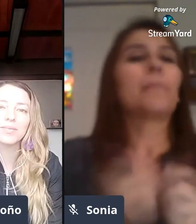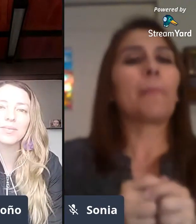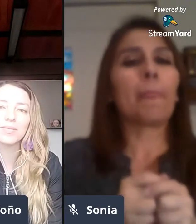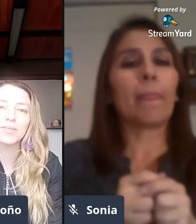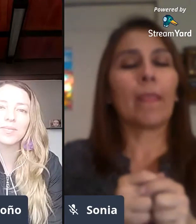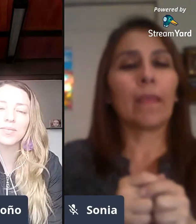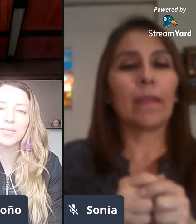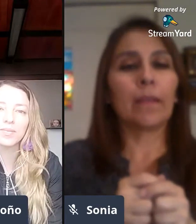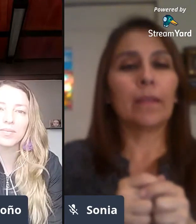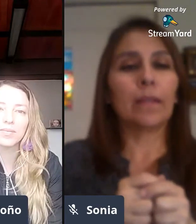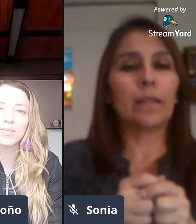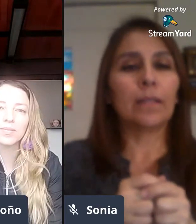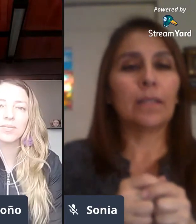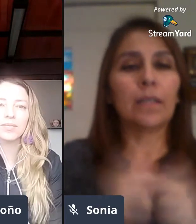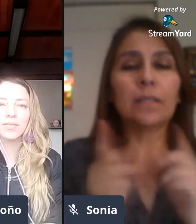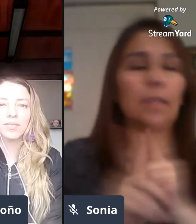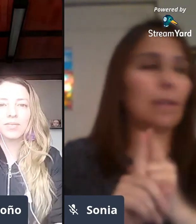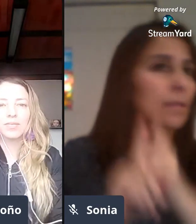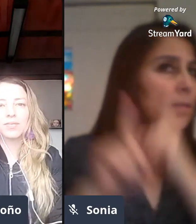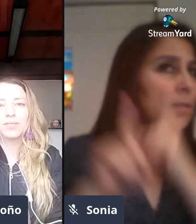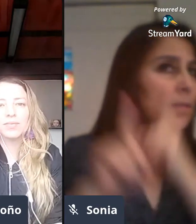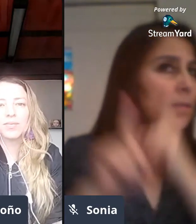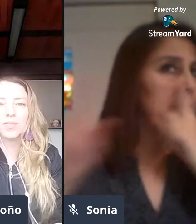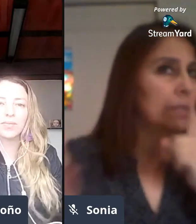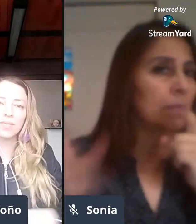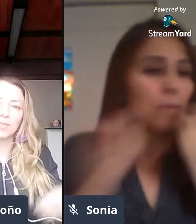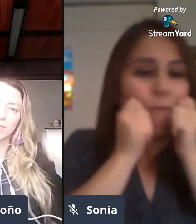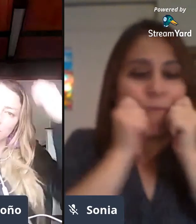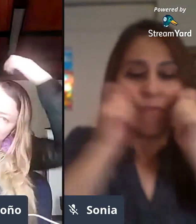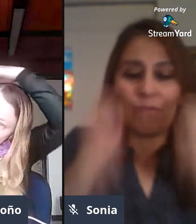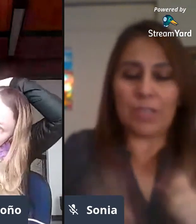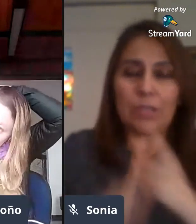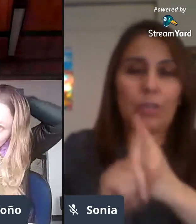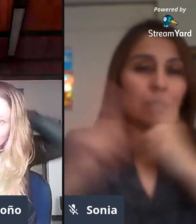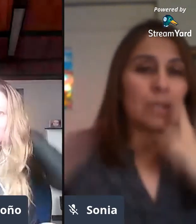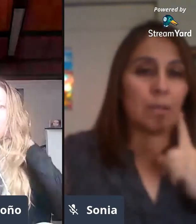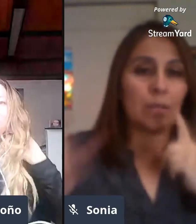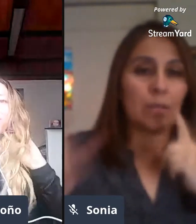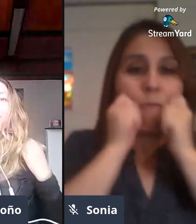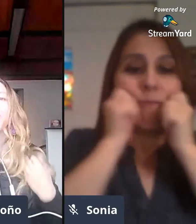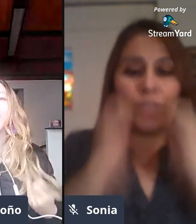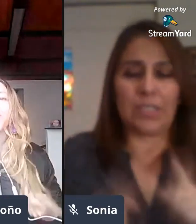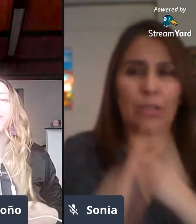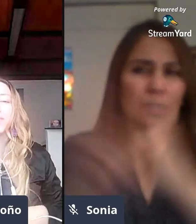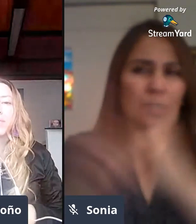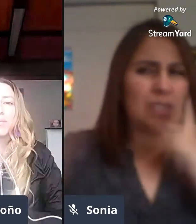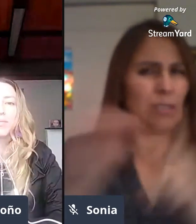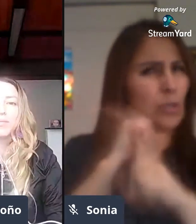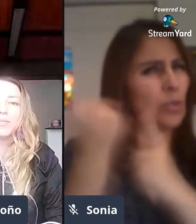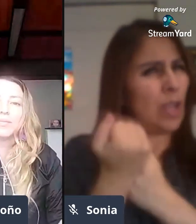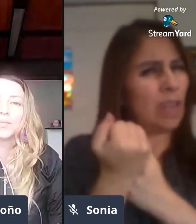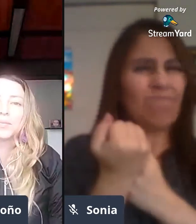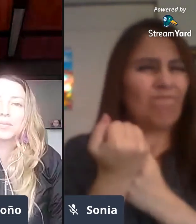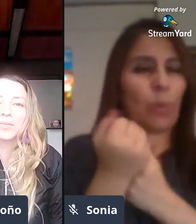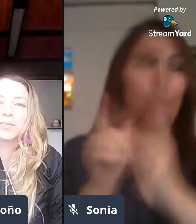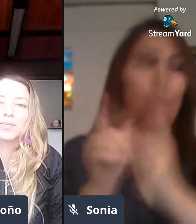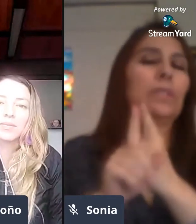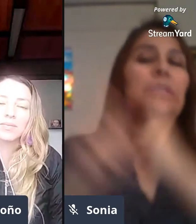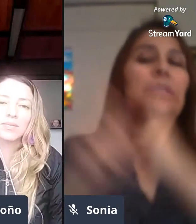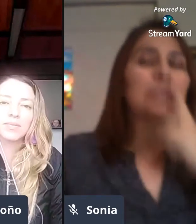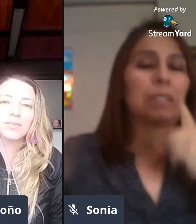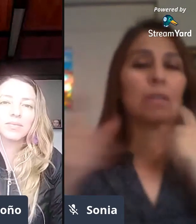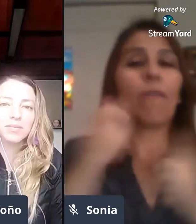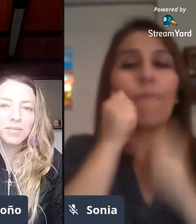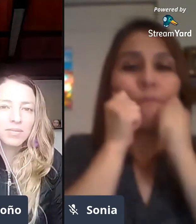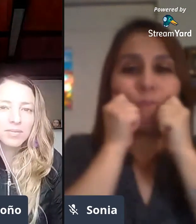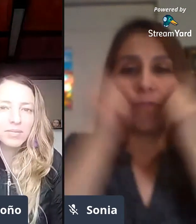este distanciamiento físico que yo llamo más distanciamiento físico que social y claro entonces ideas